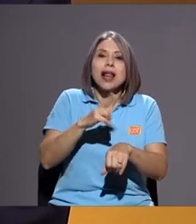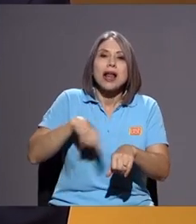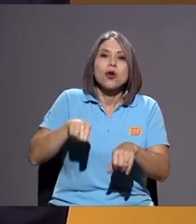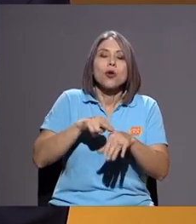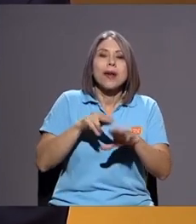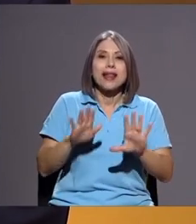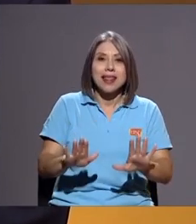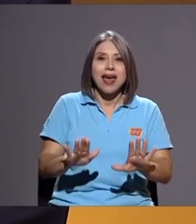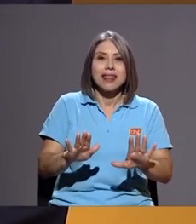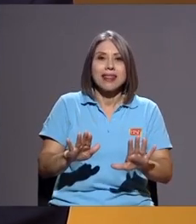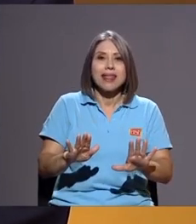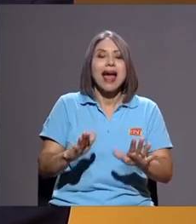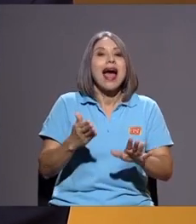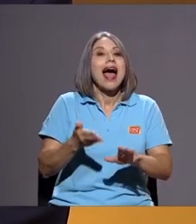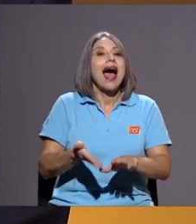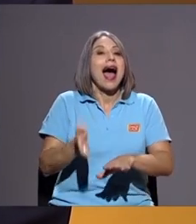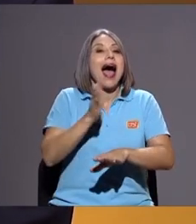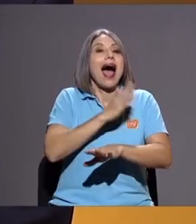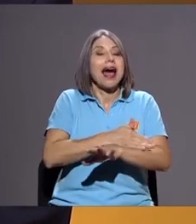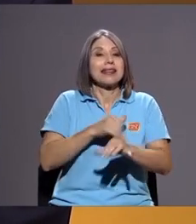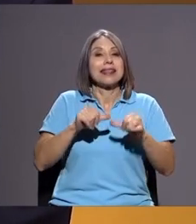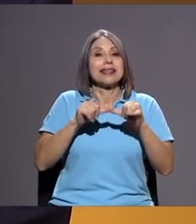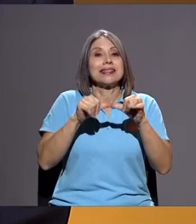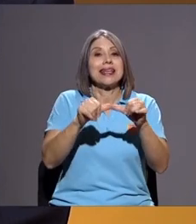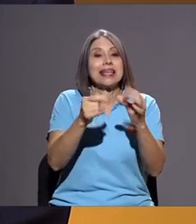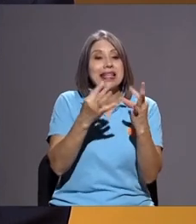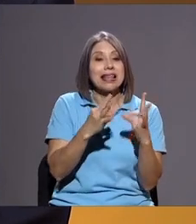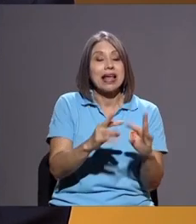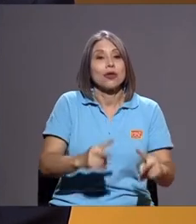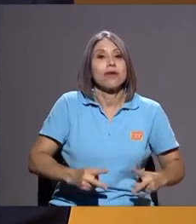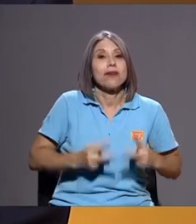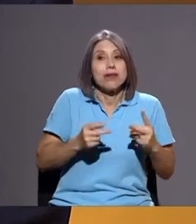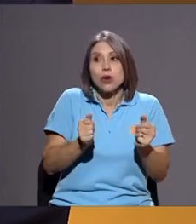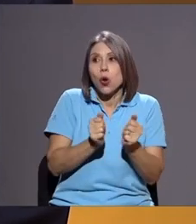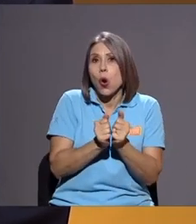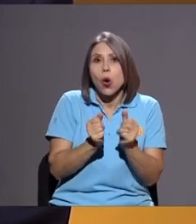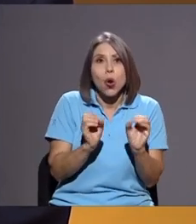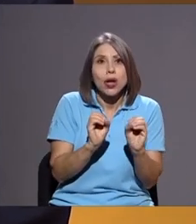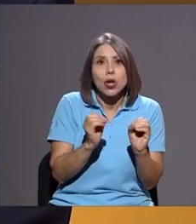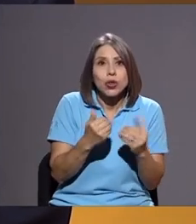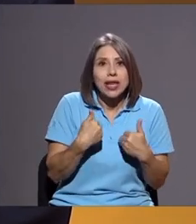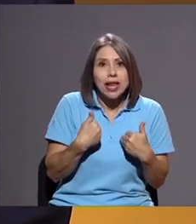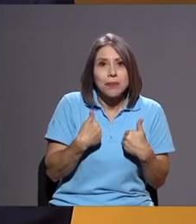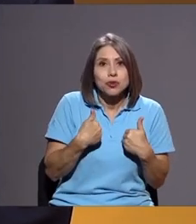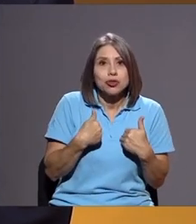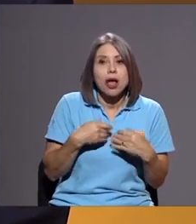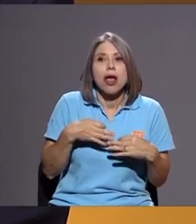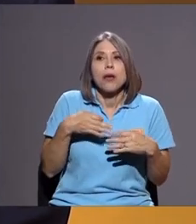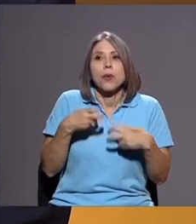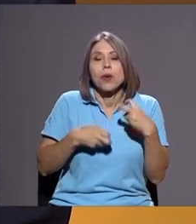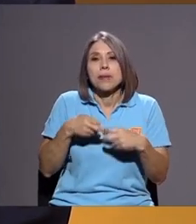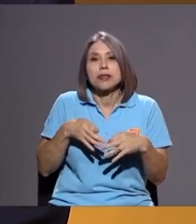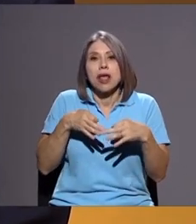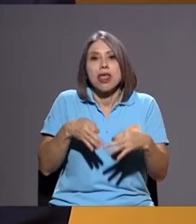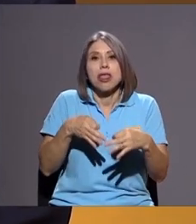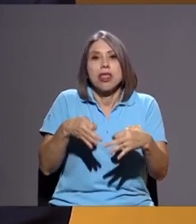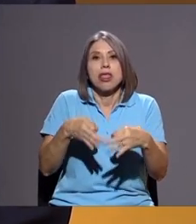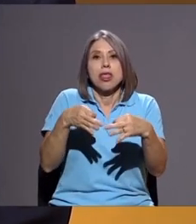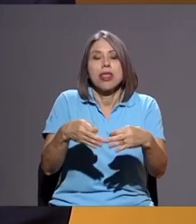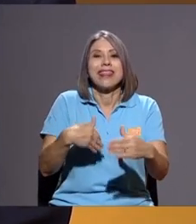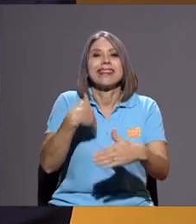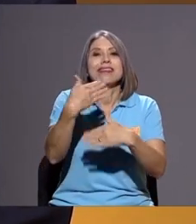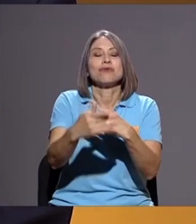seguir tratando de vivir con lo que no tenemos y posponer los problemas y llevar esta sociedad una sociedad a un caos